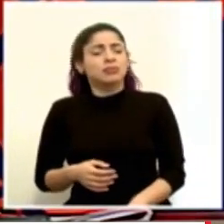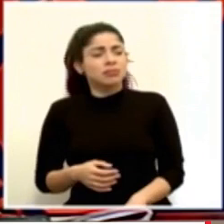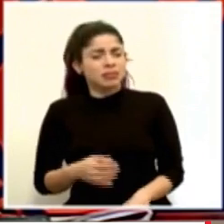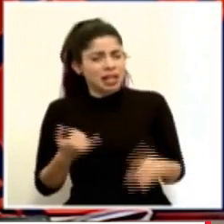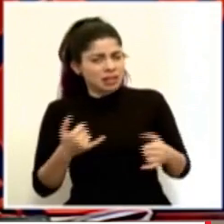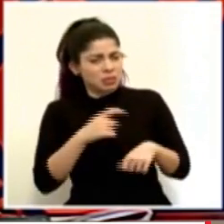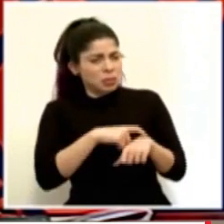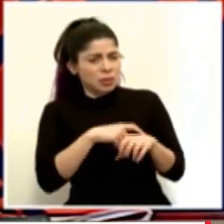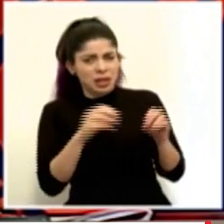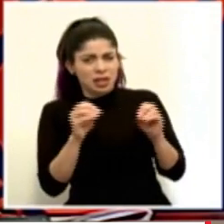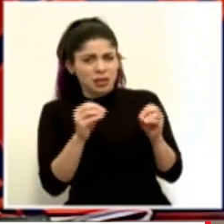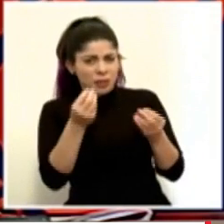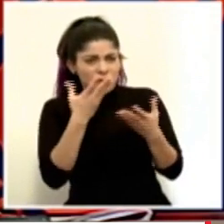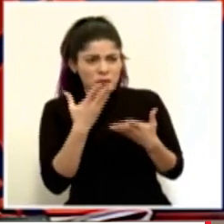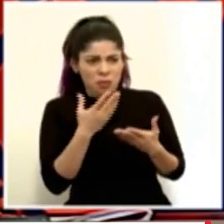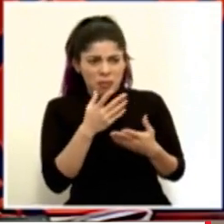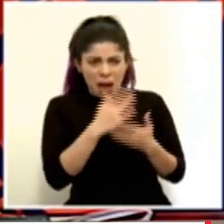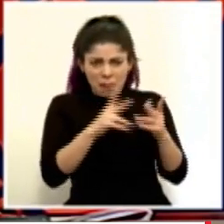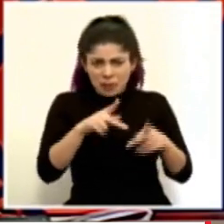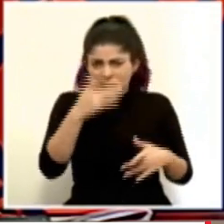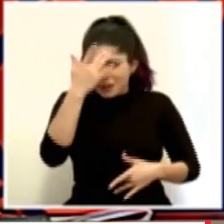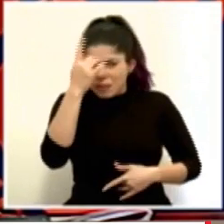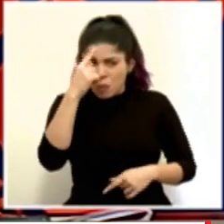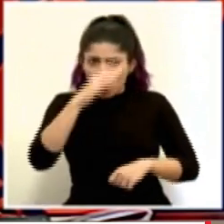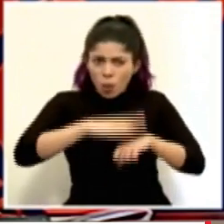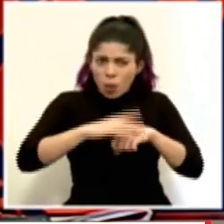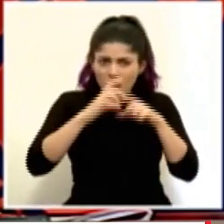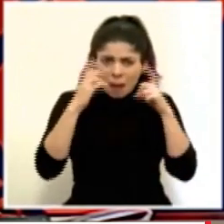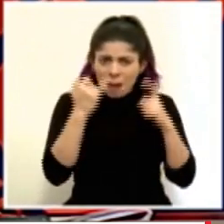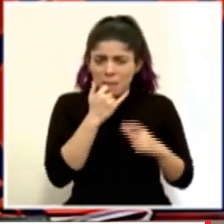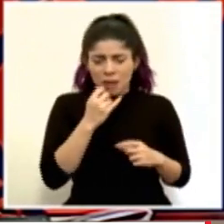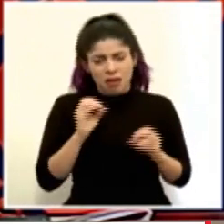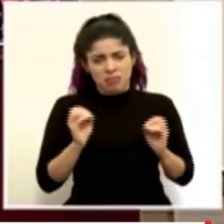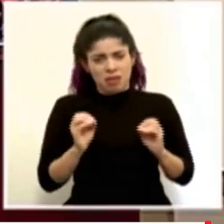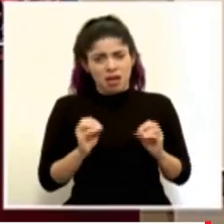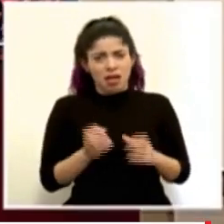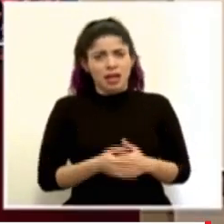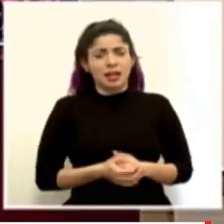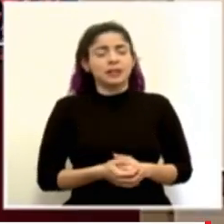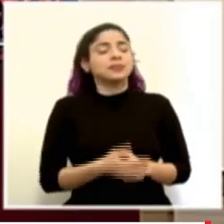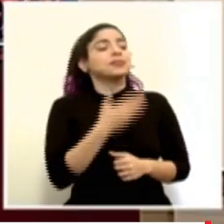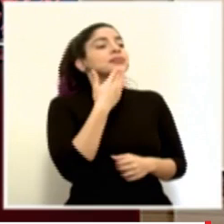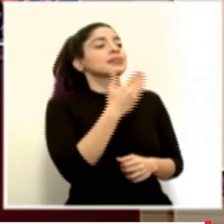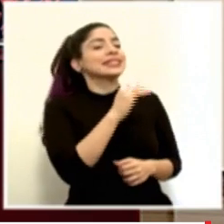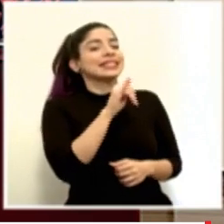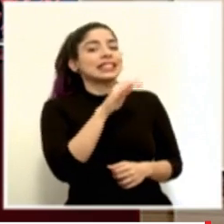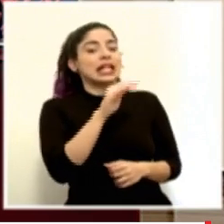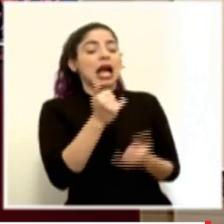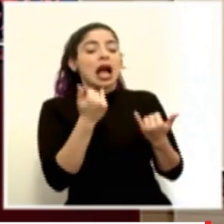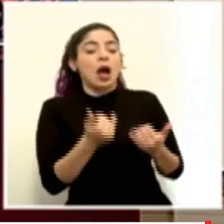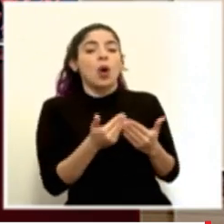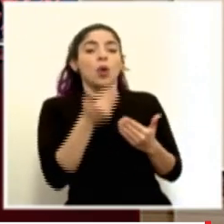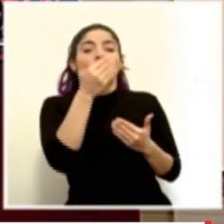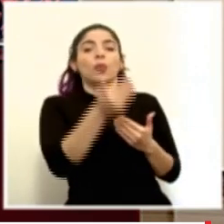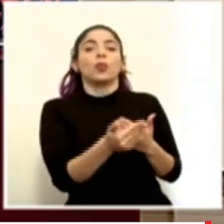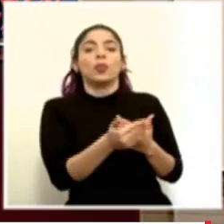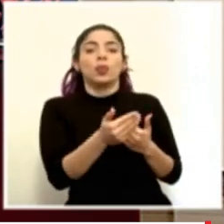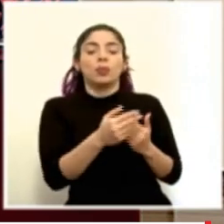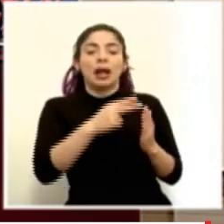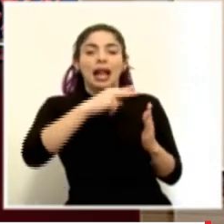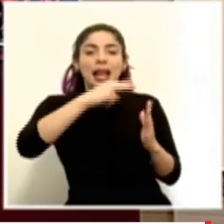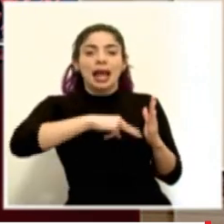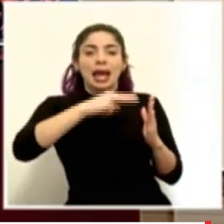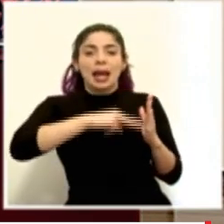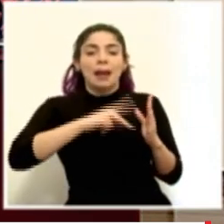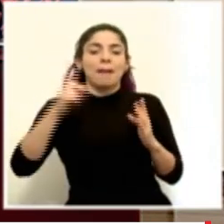En este momento no tenemos ningún informe de un enfermo porque una mascarilla haya fallado. Muchísimas gracias, Jessica. Vamos a proceder a leer